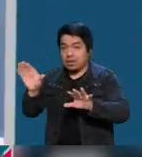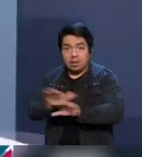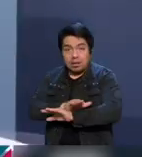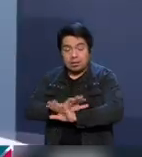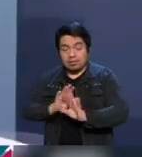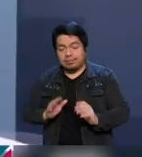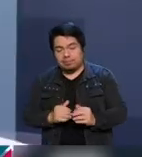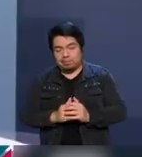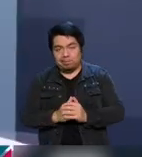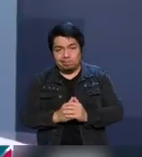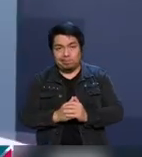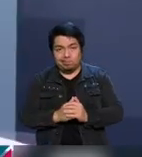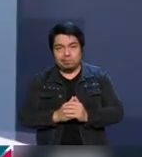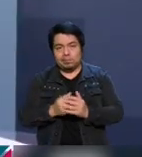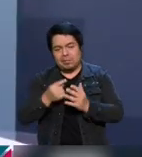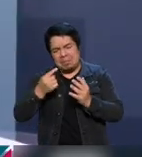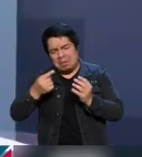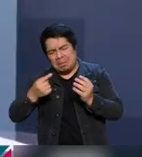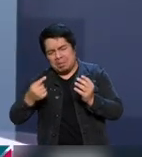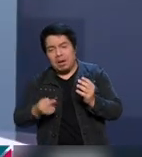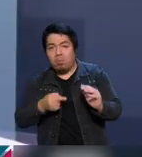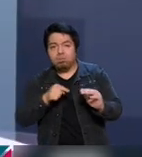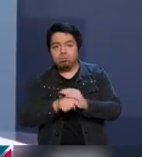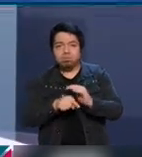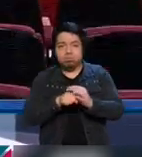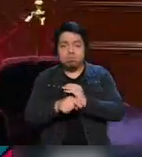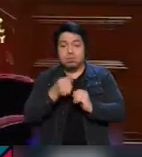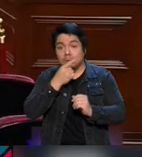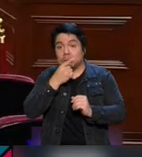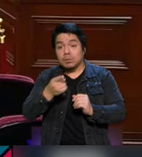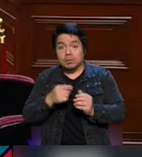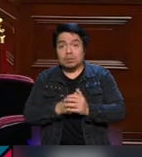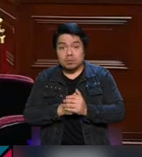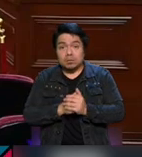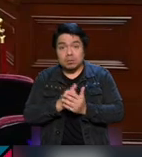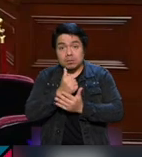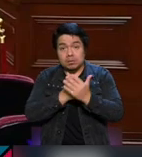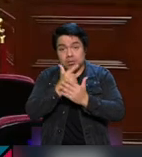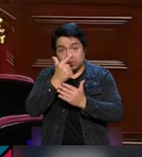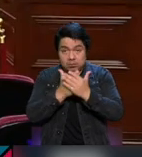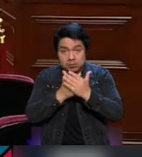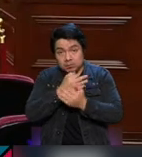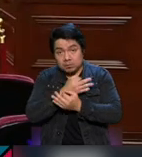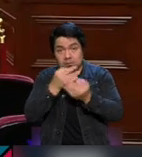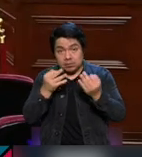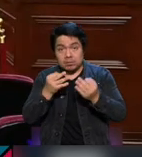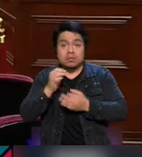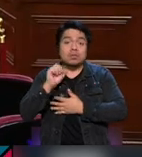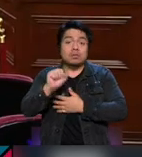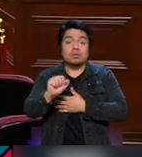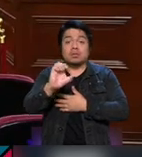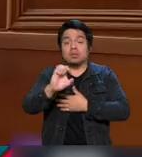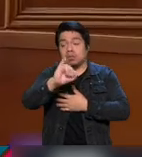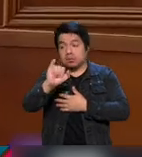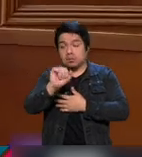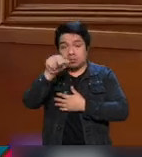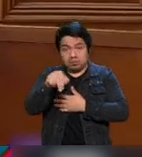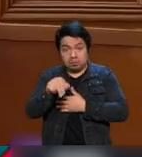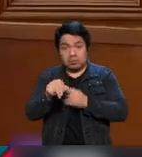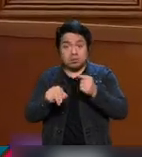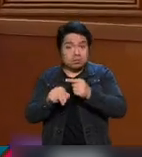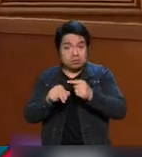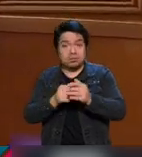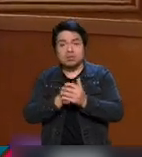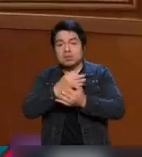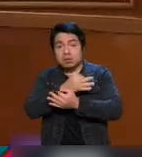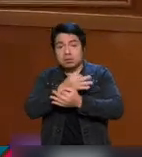En más sobre los recursos contra la reforma judicial, le informo que a través de la lista de notificaciones de la Suprema Corte de Justicia de la Nación, se